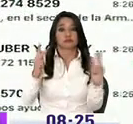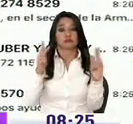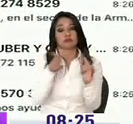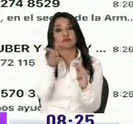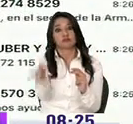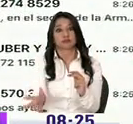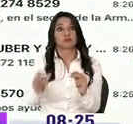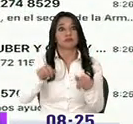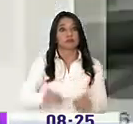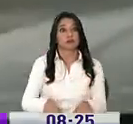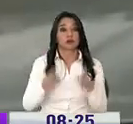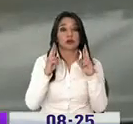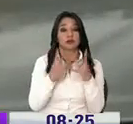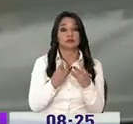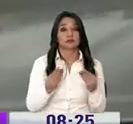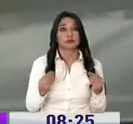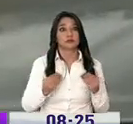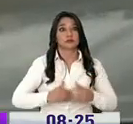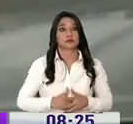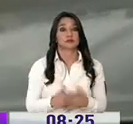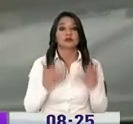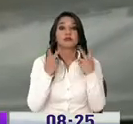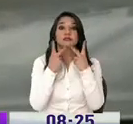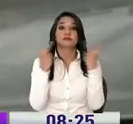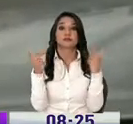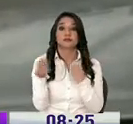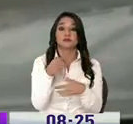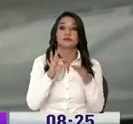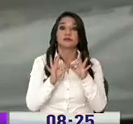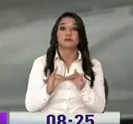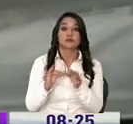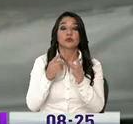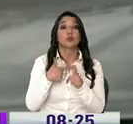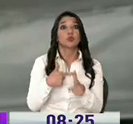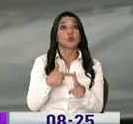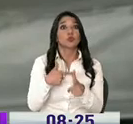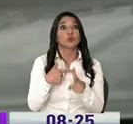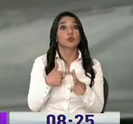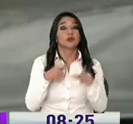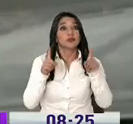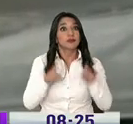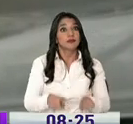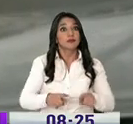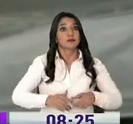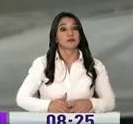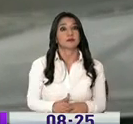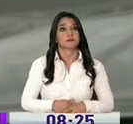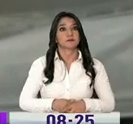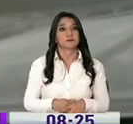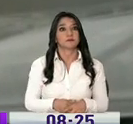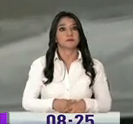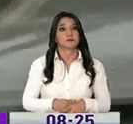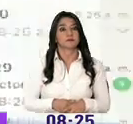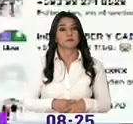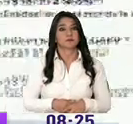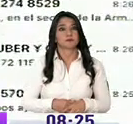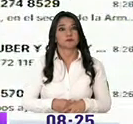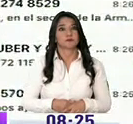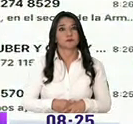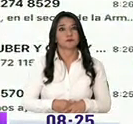caer. Ojalá lo arreglen, obras públicas, eso urgentemente ojalá le arreglen,